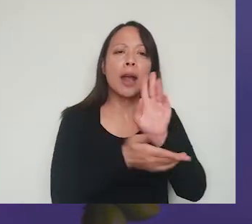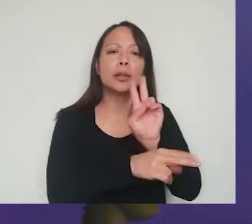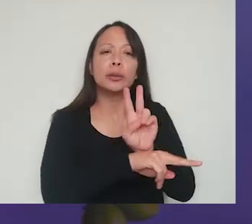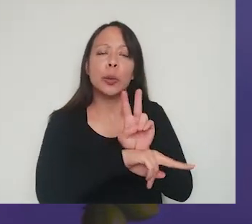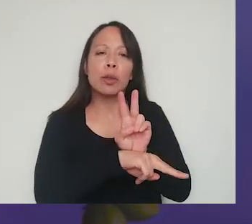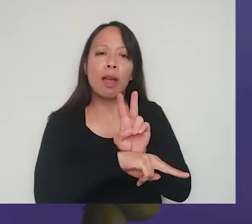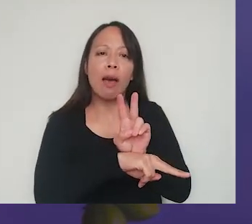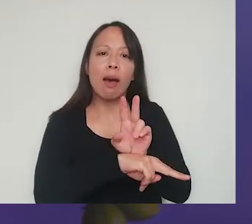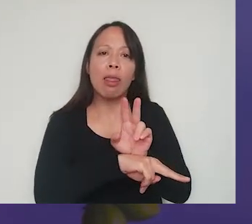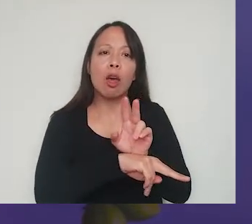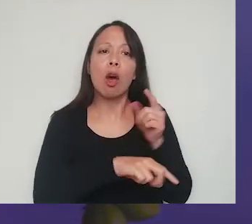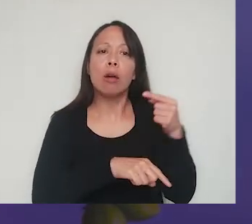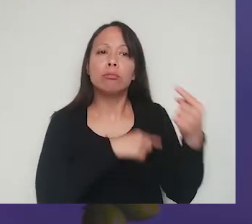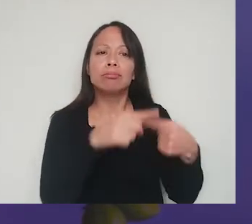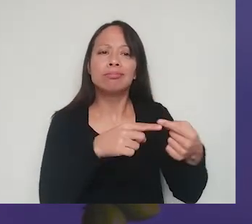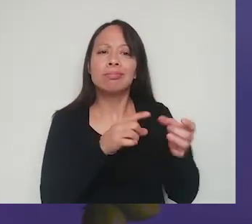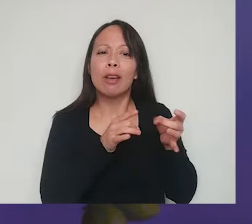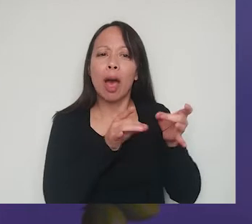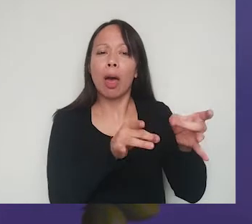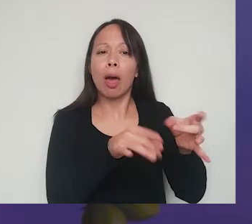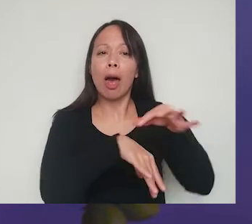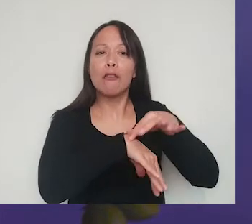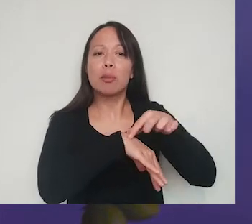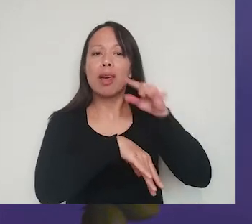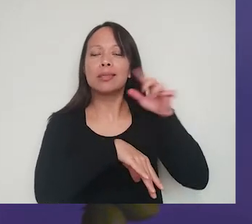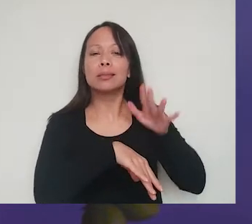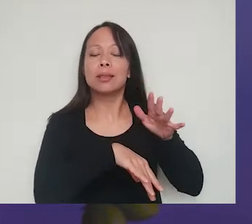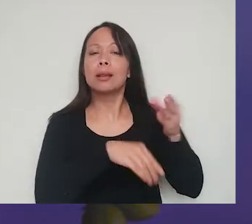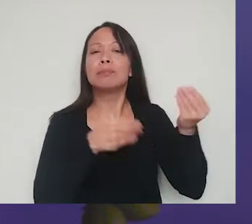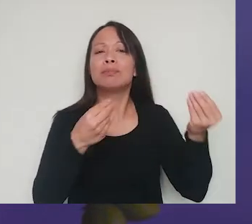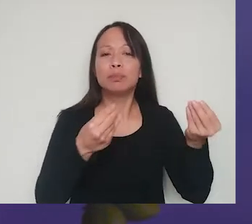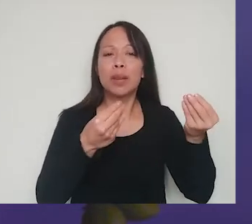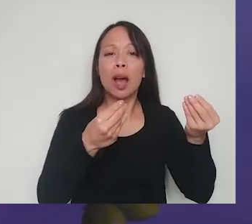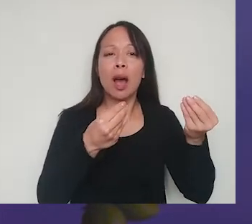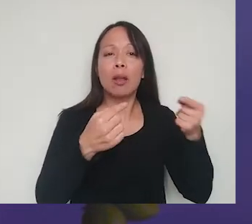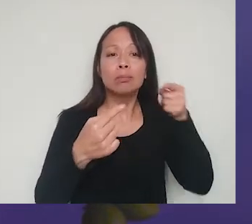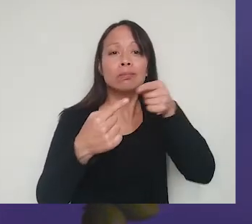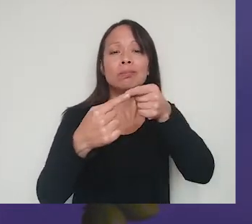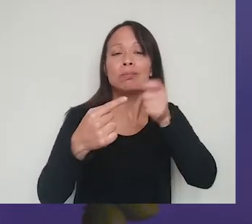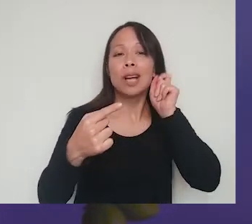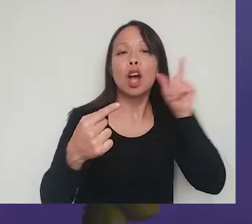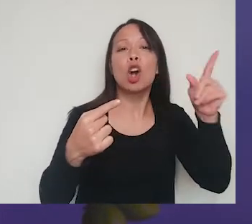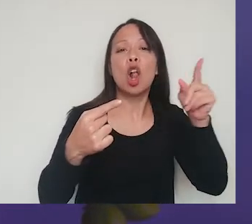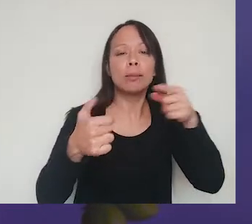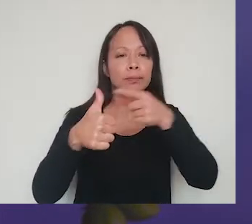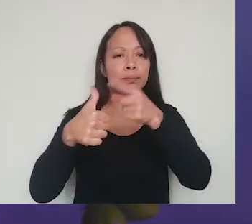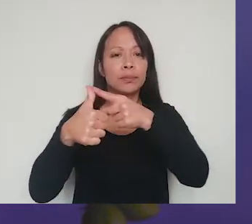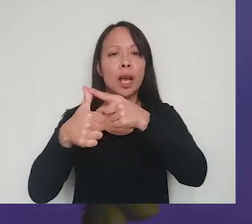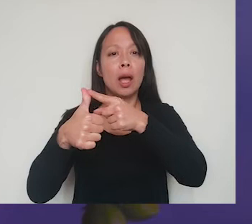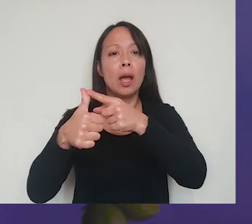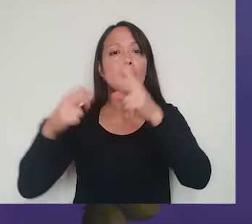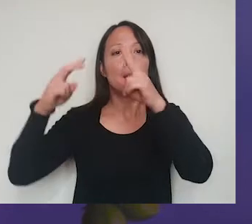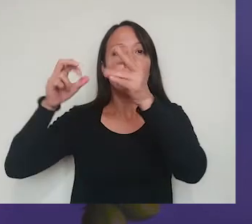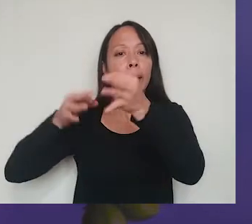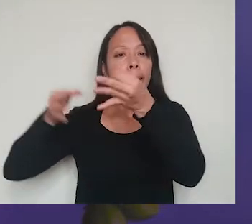la prevención de esta transmisión de enfermedades genéticas hereditarias, claramente la podemos lograr a través de los